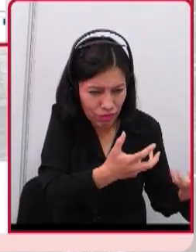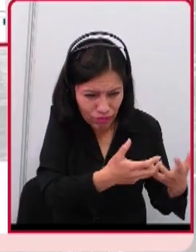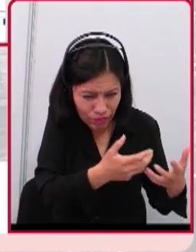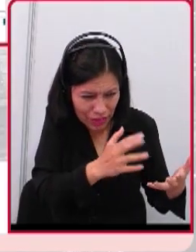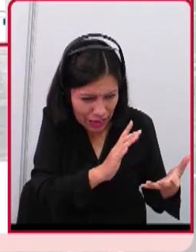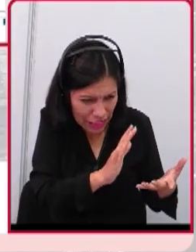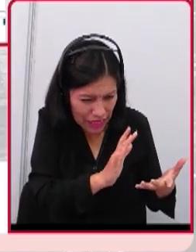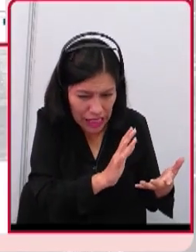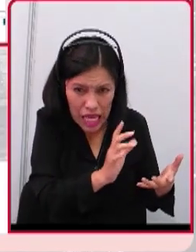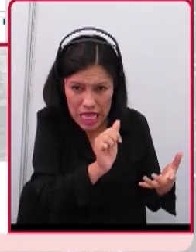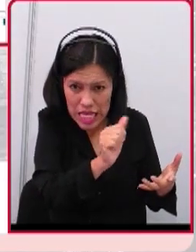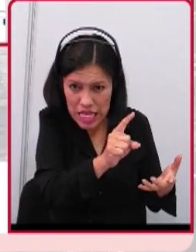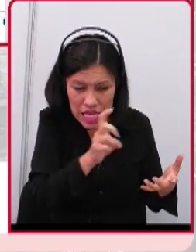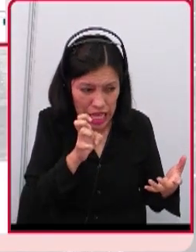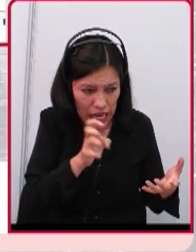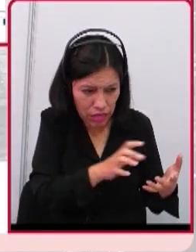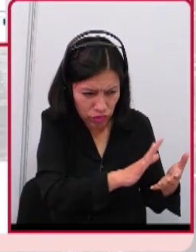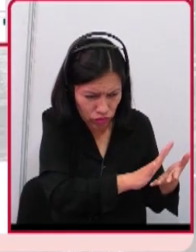mostraba,